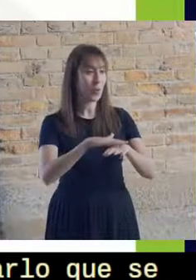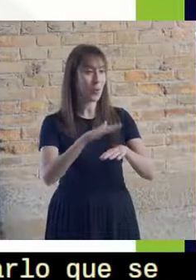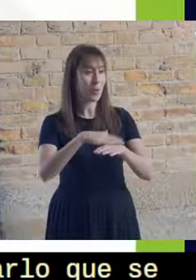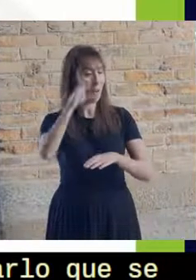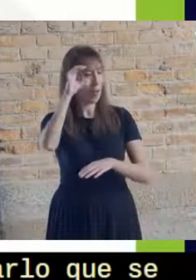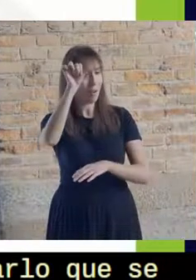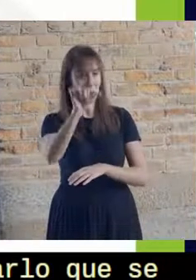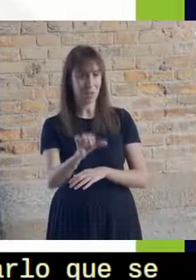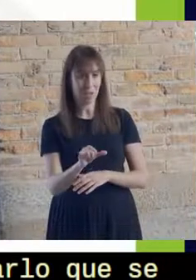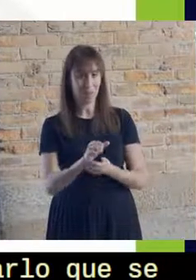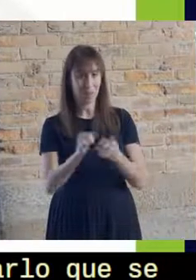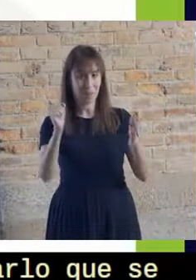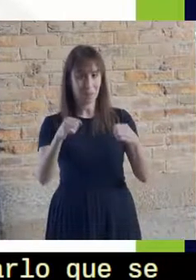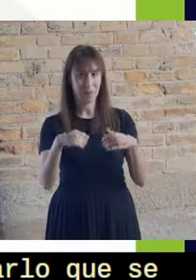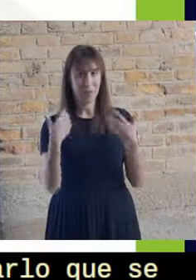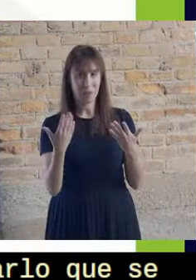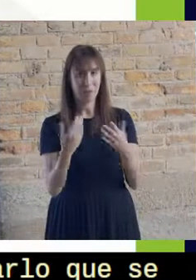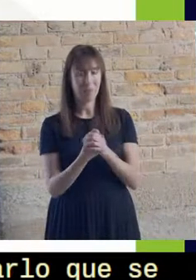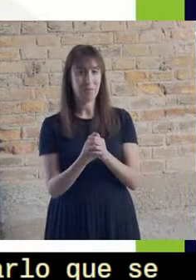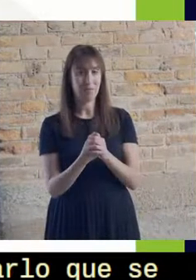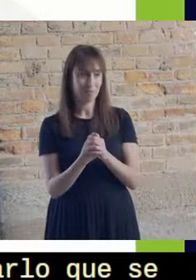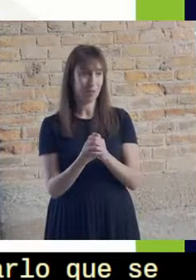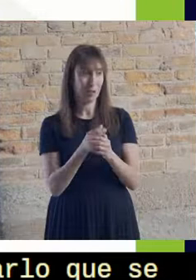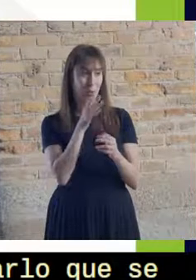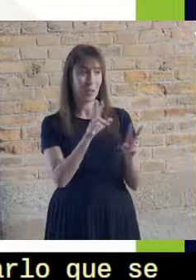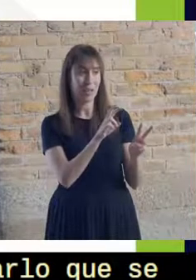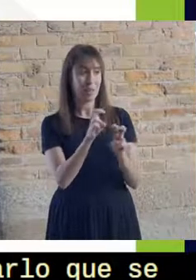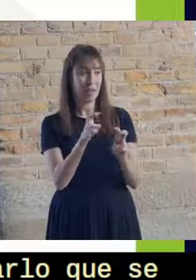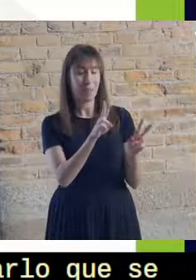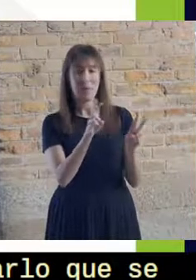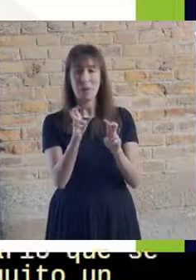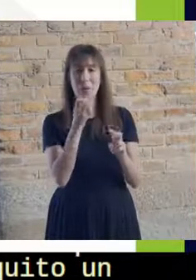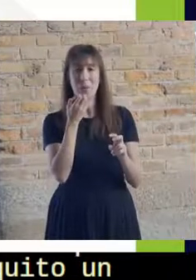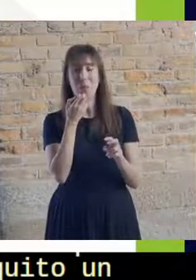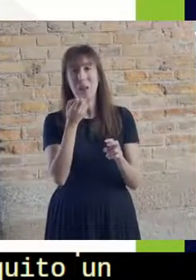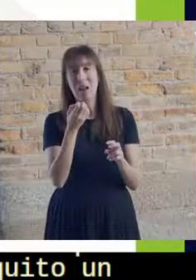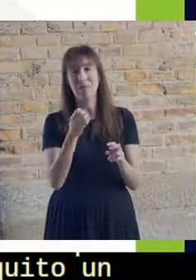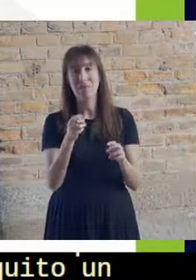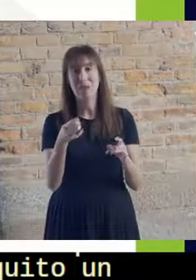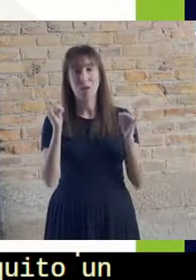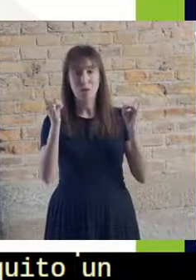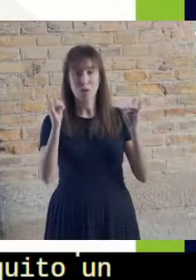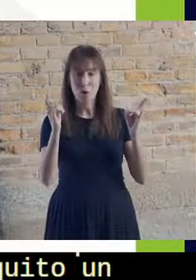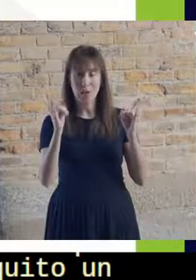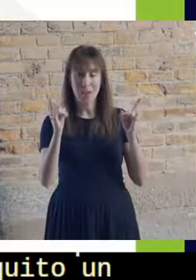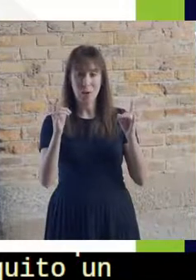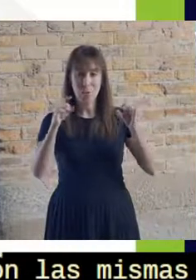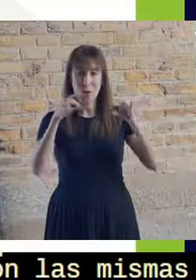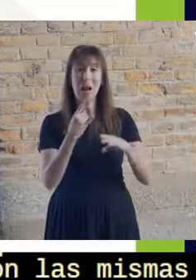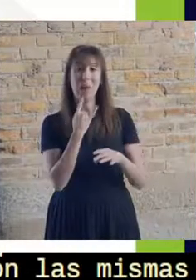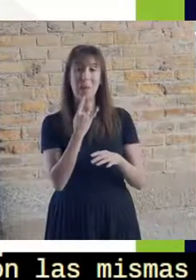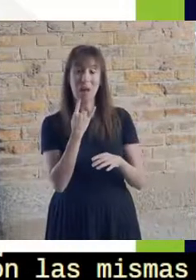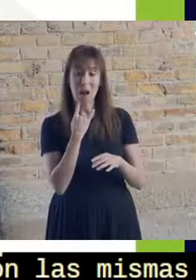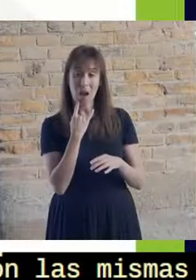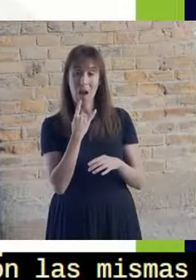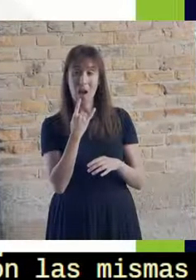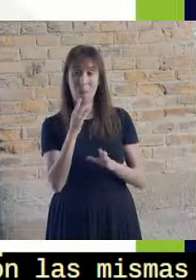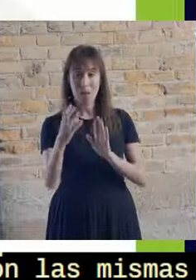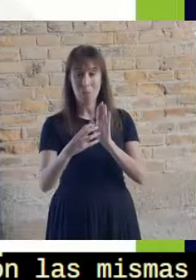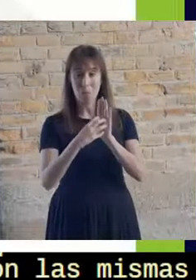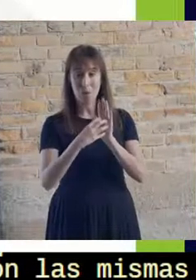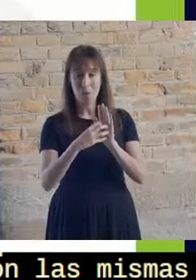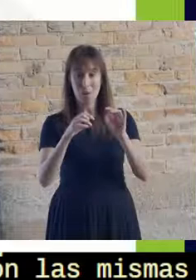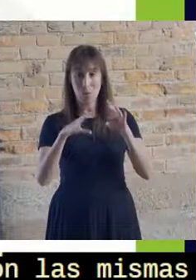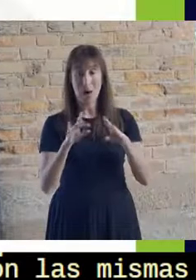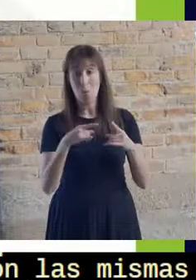contando Vale entonces como amplificar un poquito un poquito el sonido a través de unas petacas que son las mismas que se utilizan para los que utilizan el